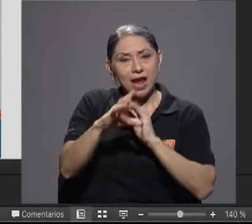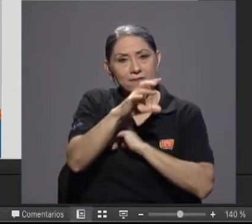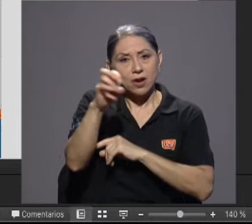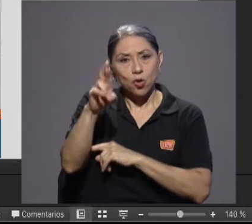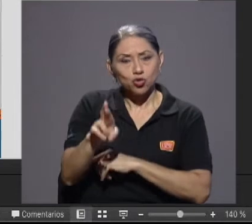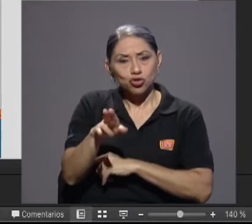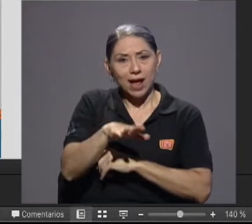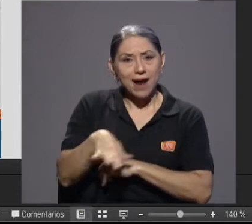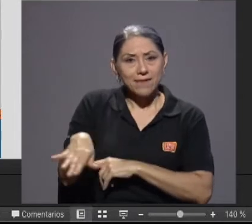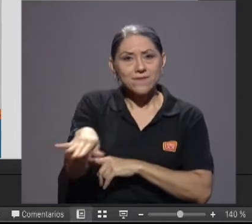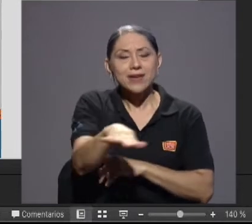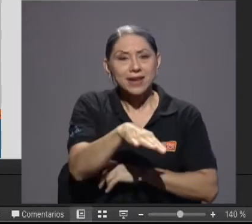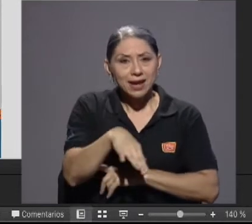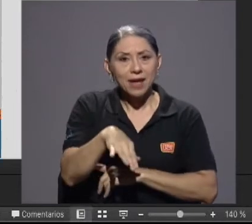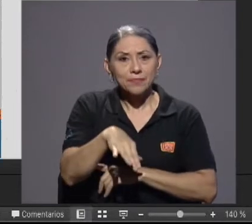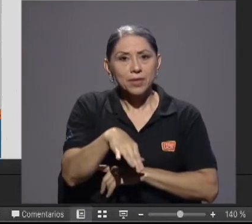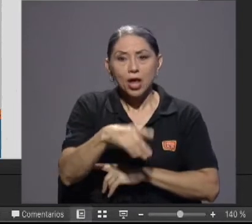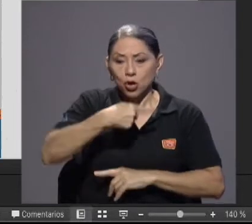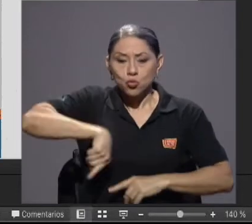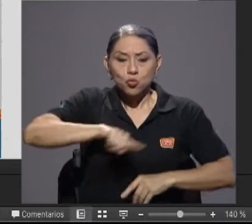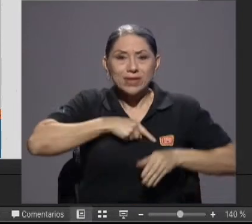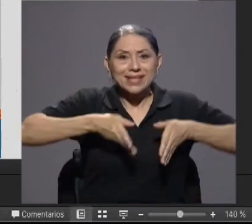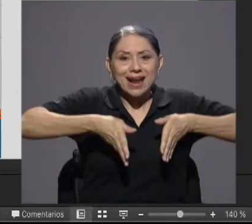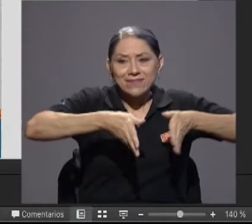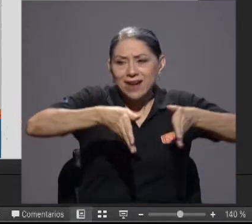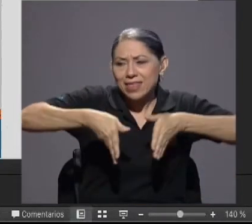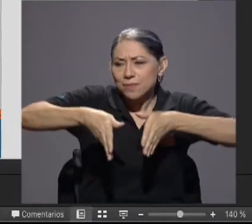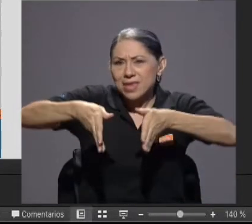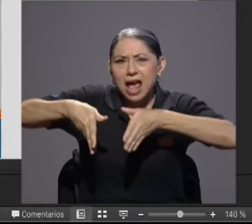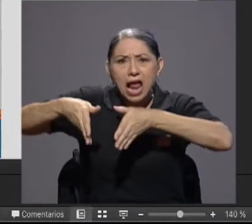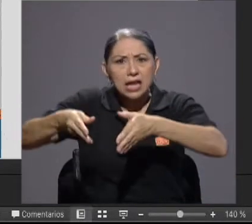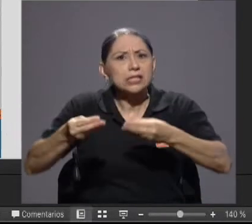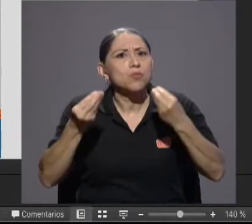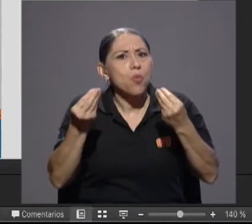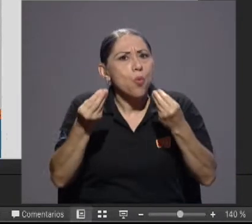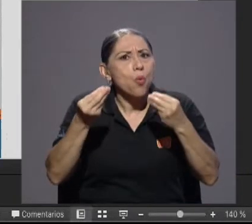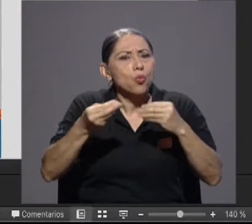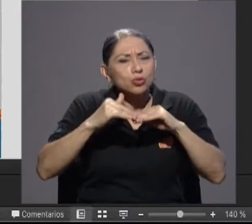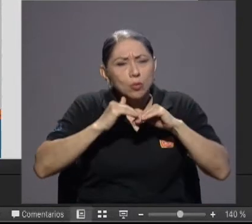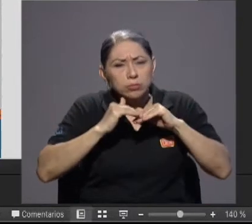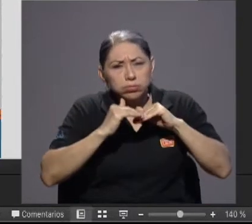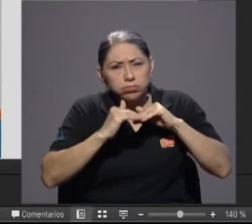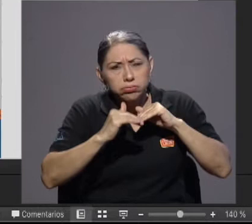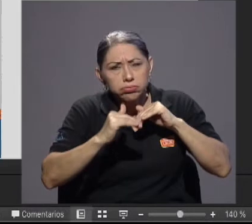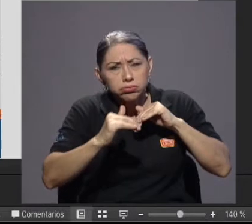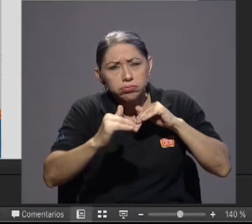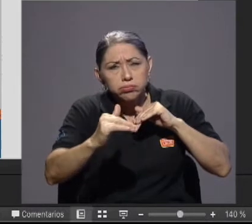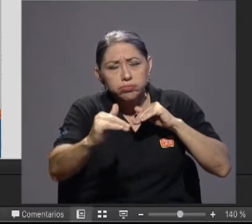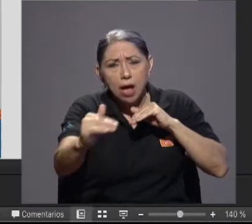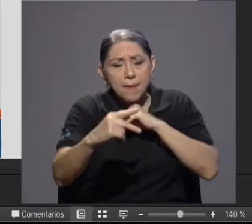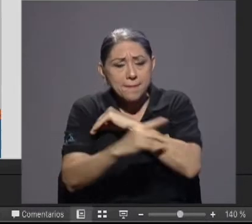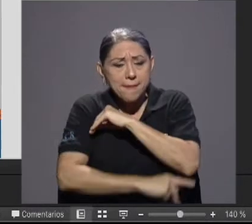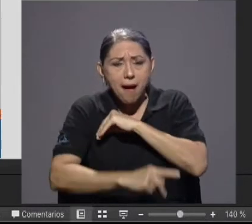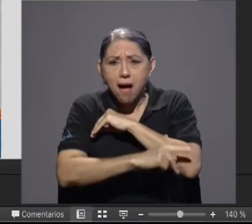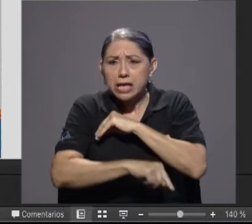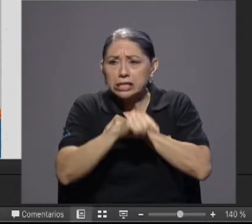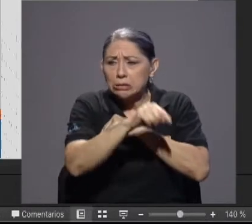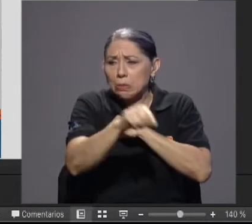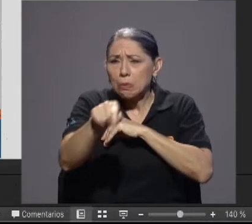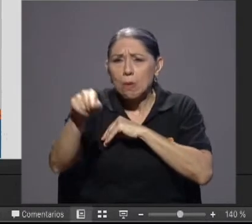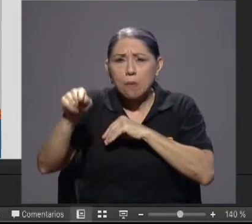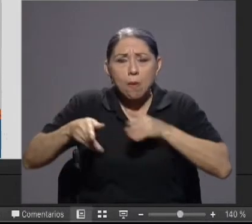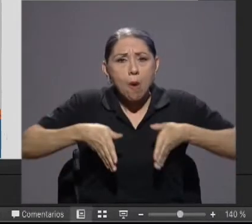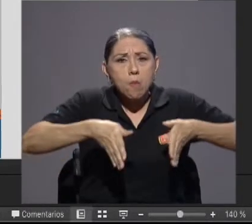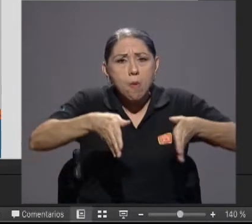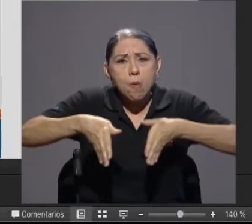país, la red vial que tenemos es una red vial muy extensa que cubre de una cobertura territorial muy importante y que